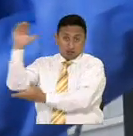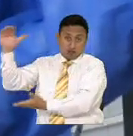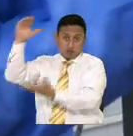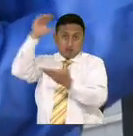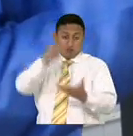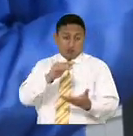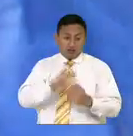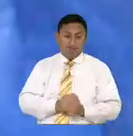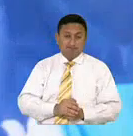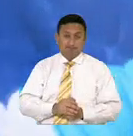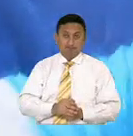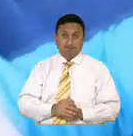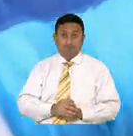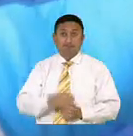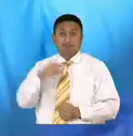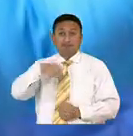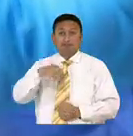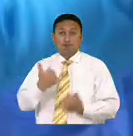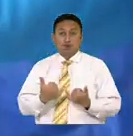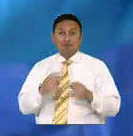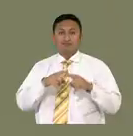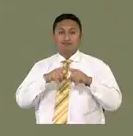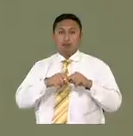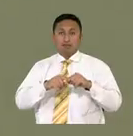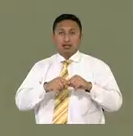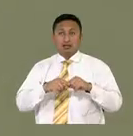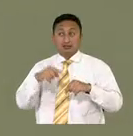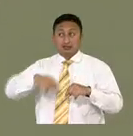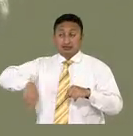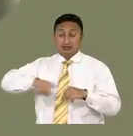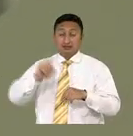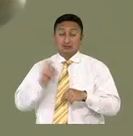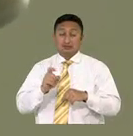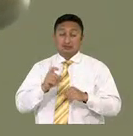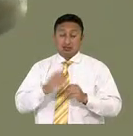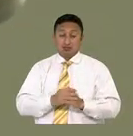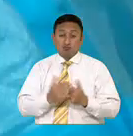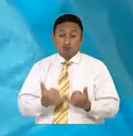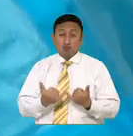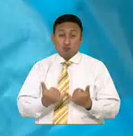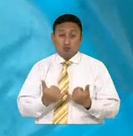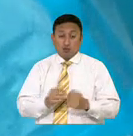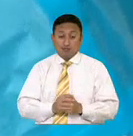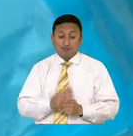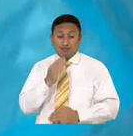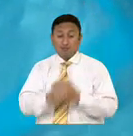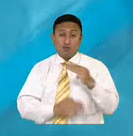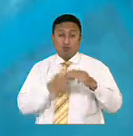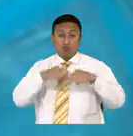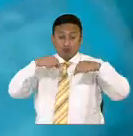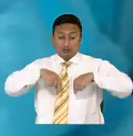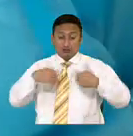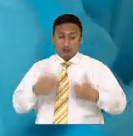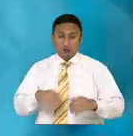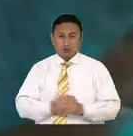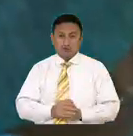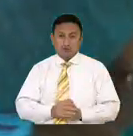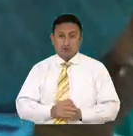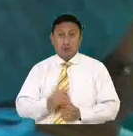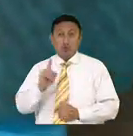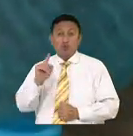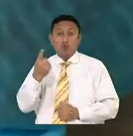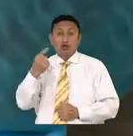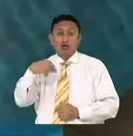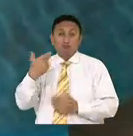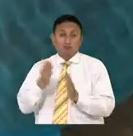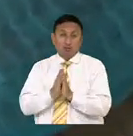la llegada del antígeno depende mucho de la oferta y demanda que por ahora se presenta como la única vía en esta lucha contra la